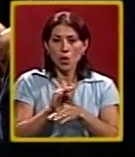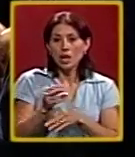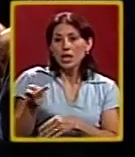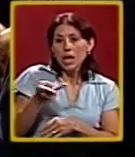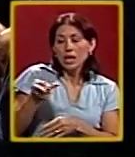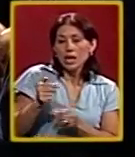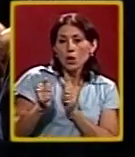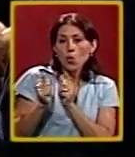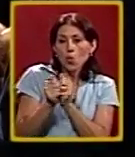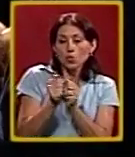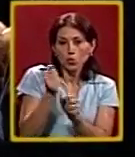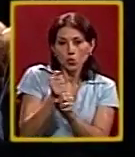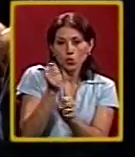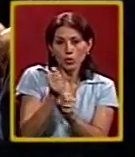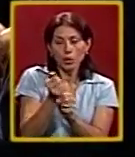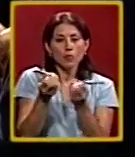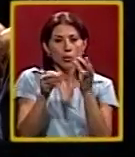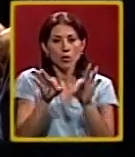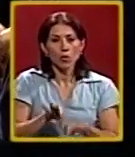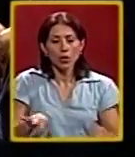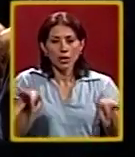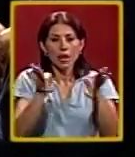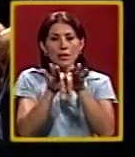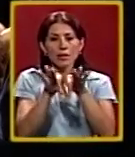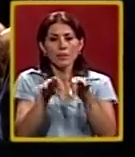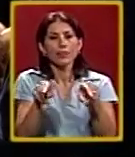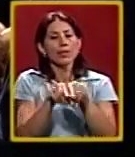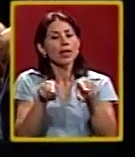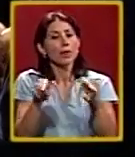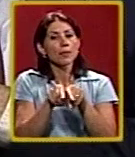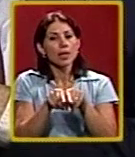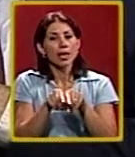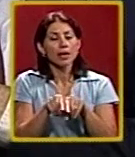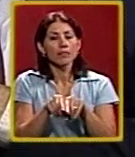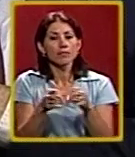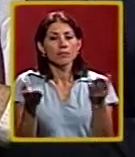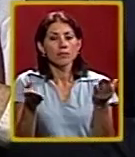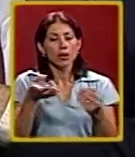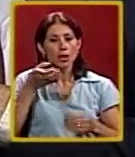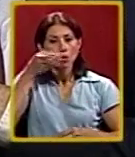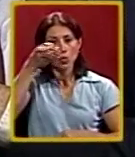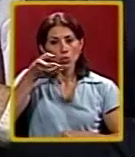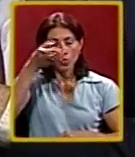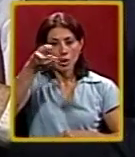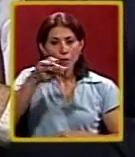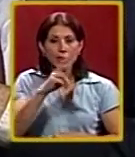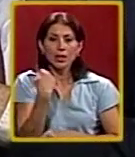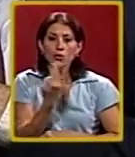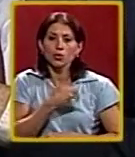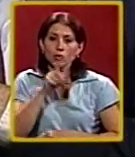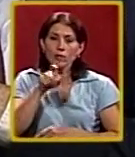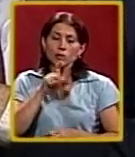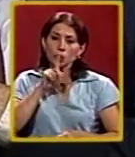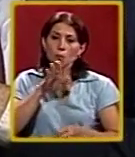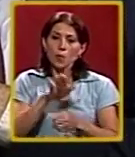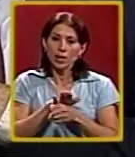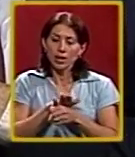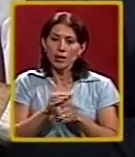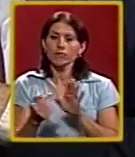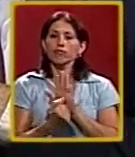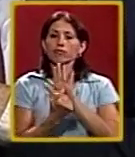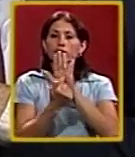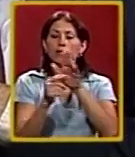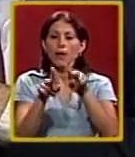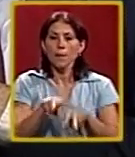¿verdad? Que es muy importante. También en la cultura, culturalmente tenemos que cumplir destacando los